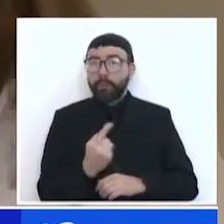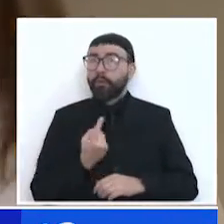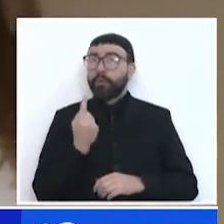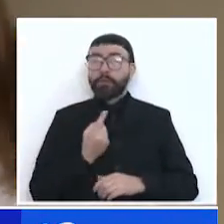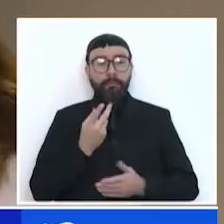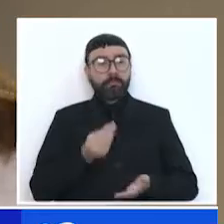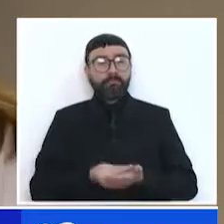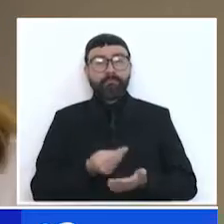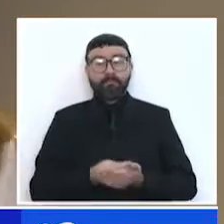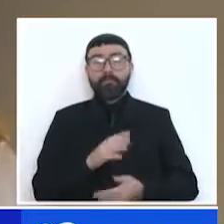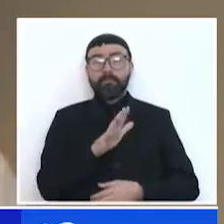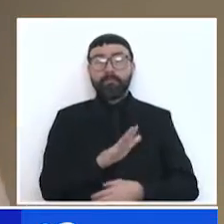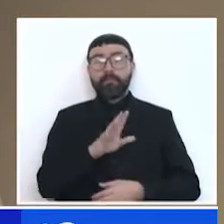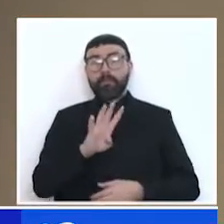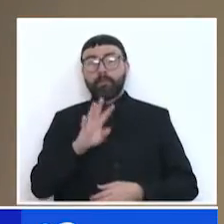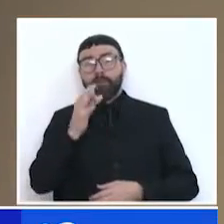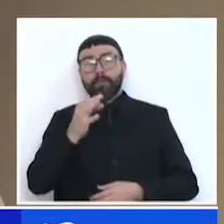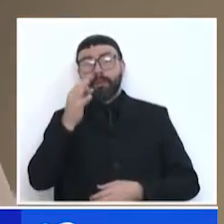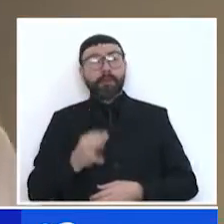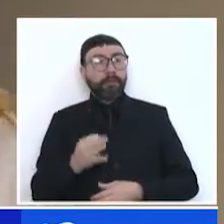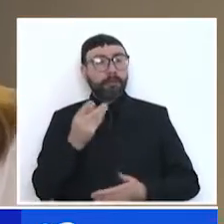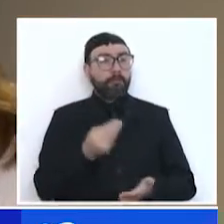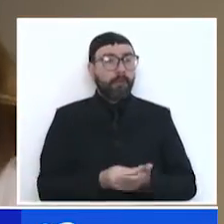el 54%